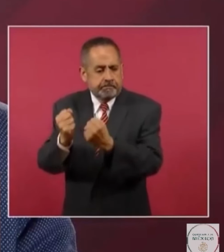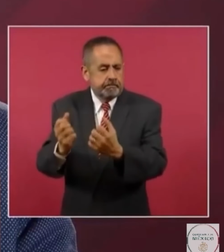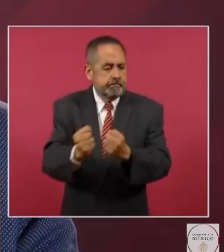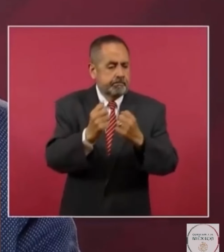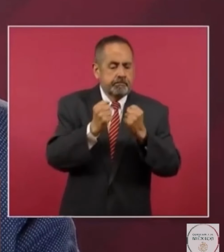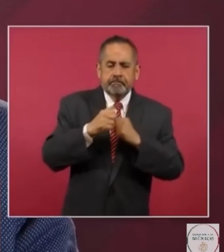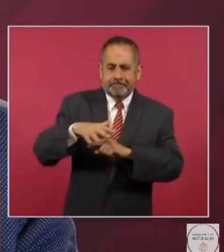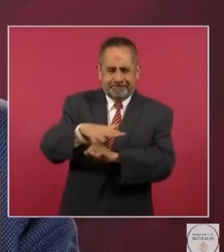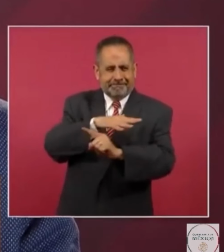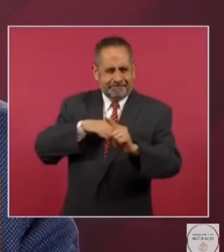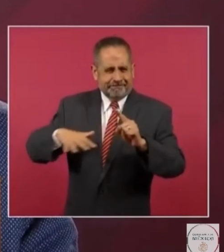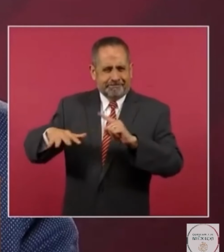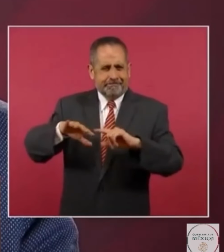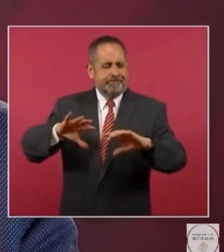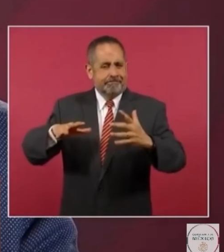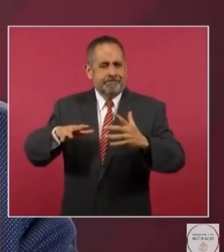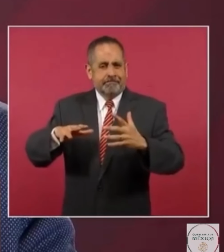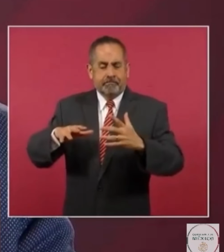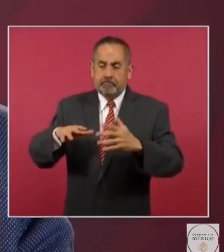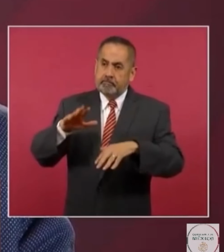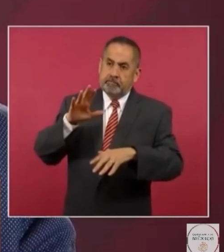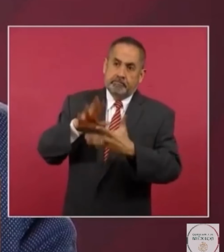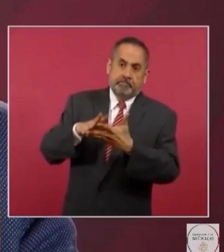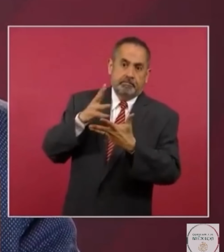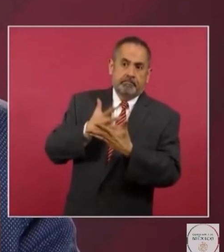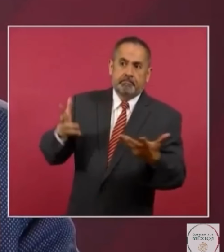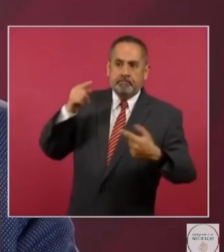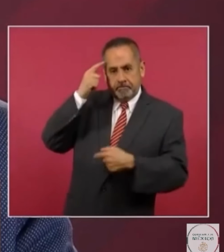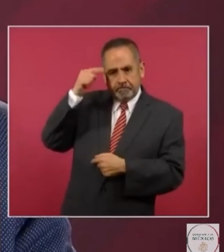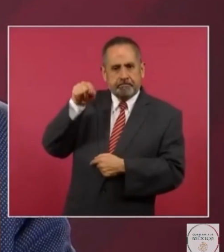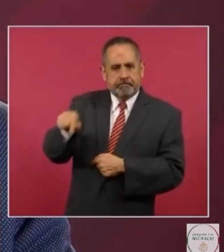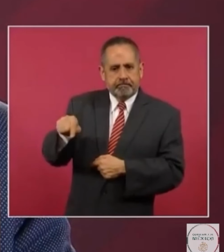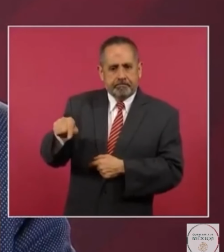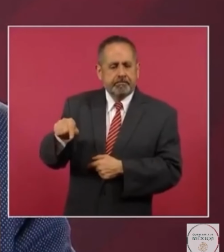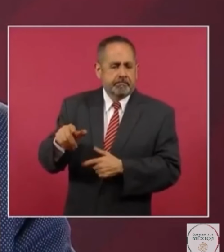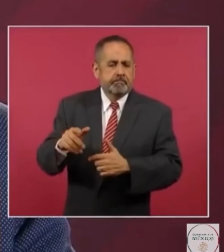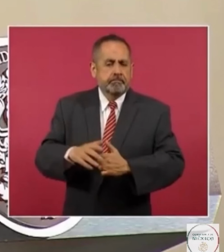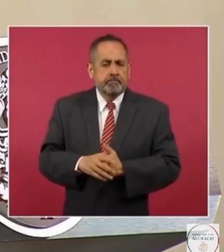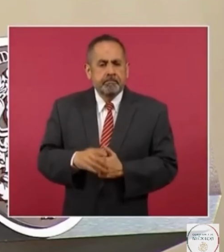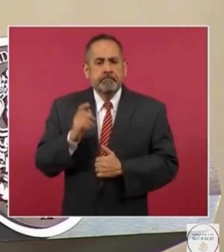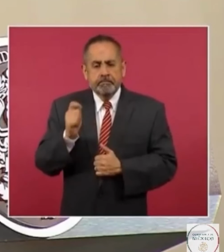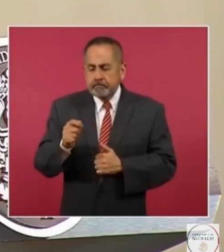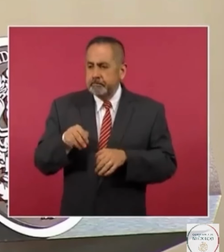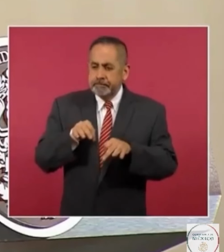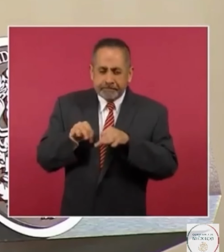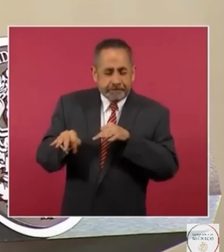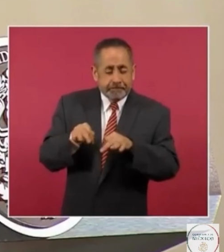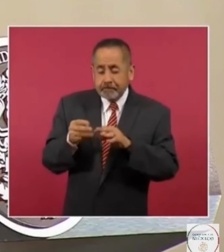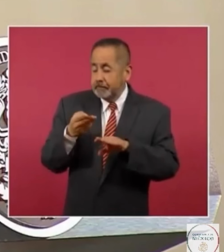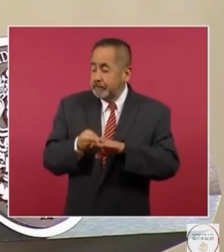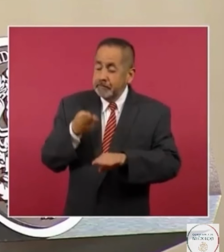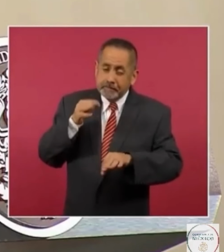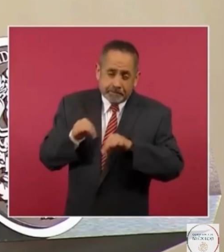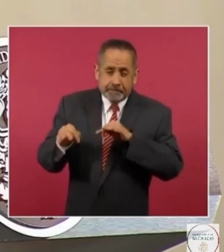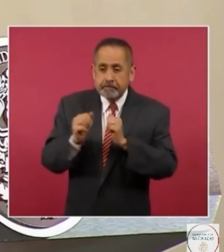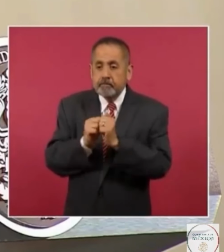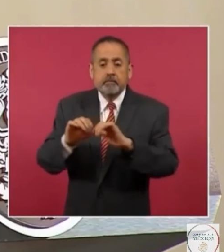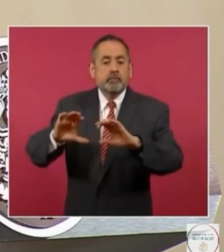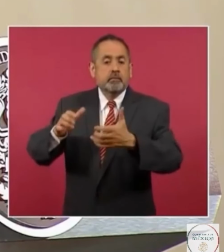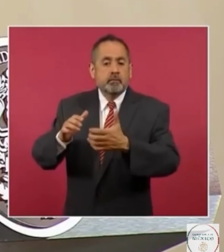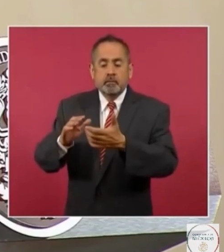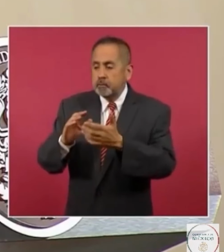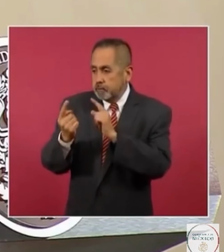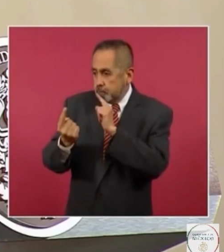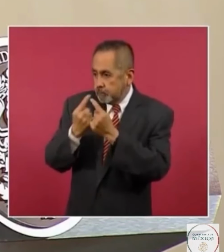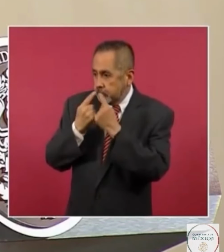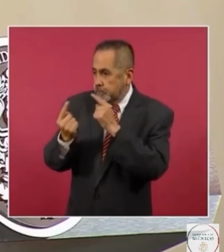social de esta magna inversión. Eso supone, además de un trabajo muy intenso con las comunidades en el